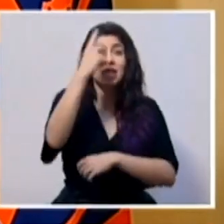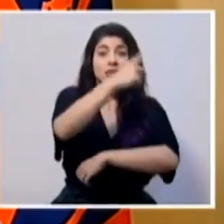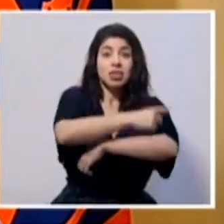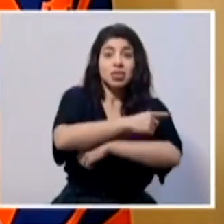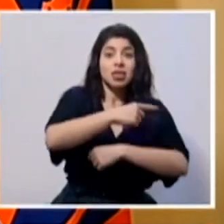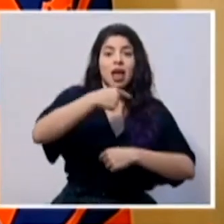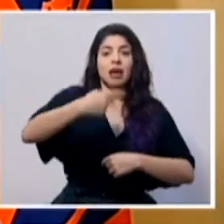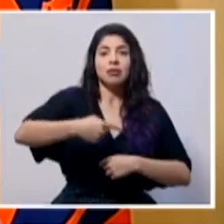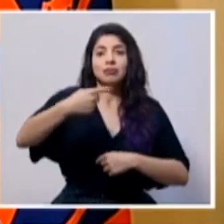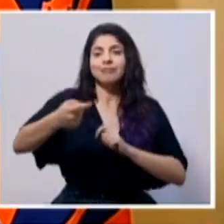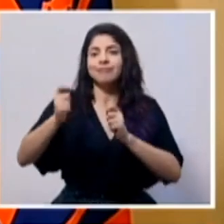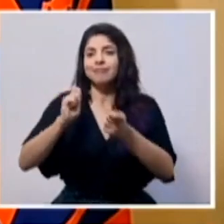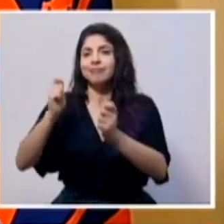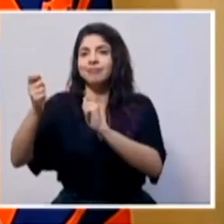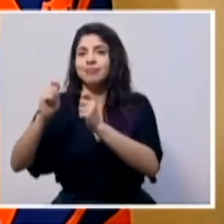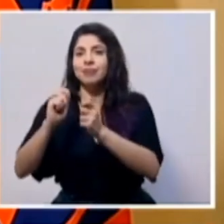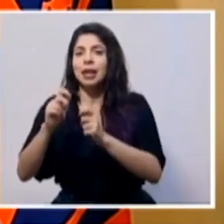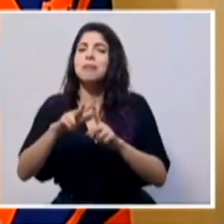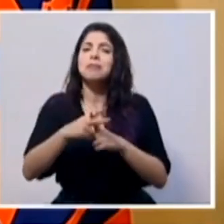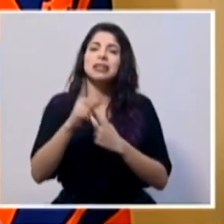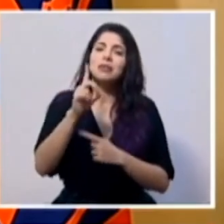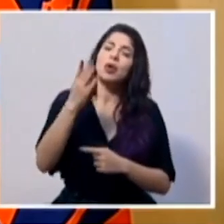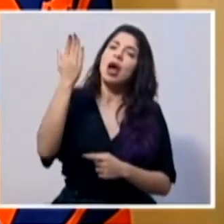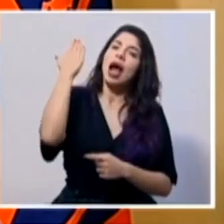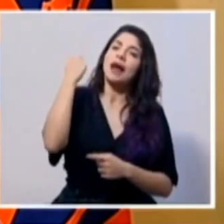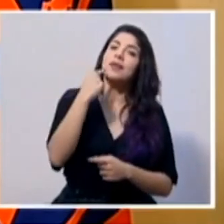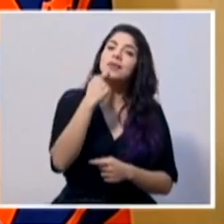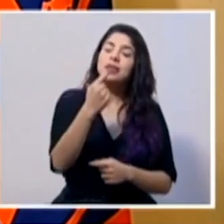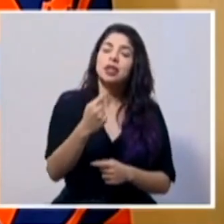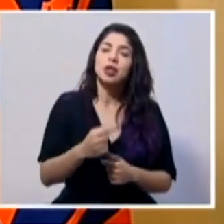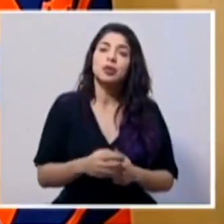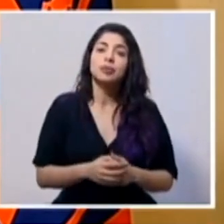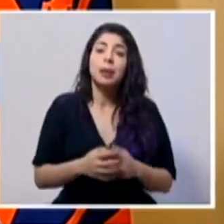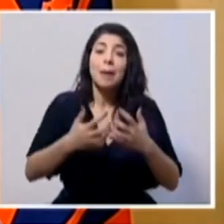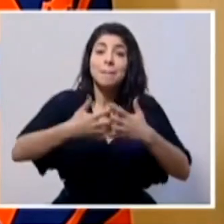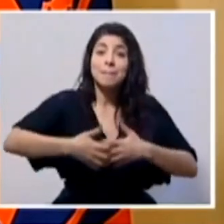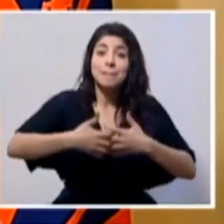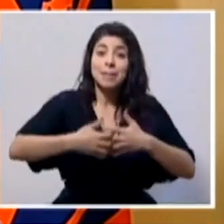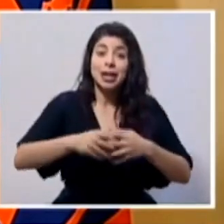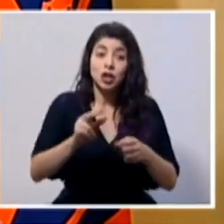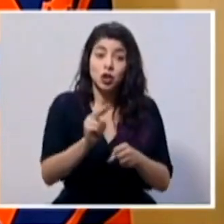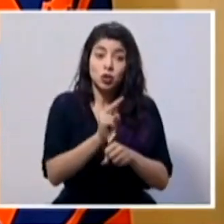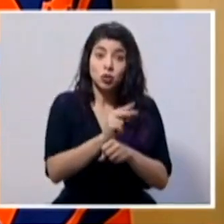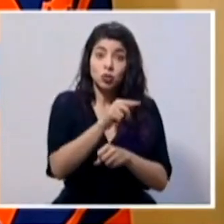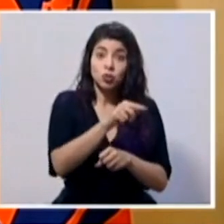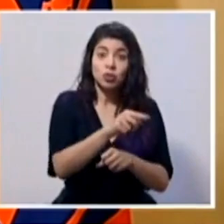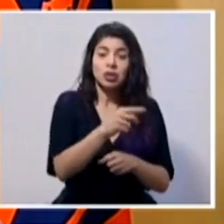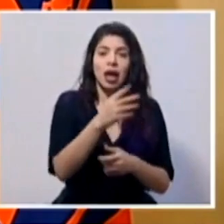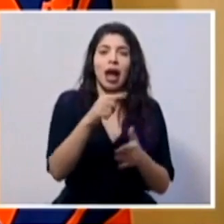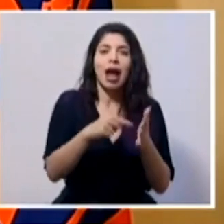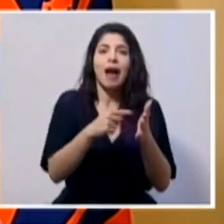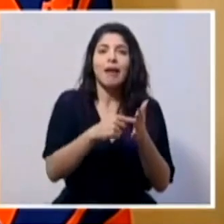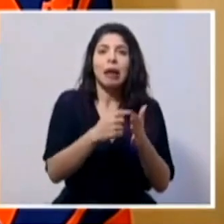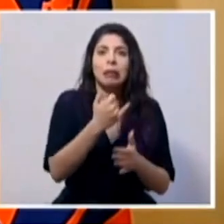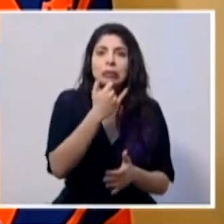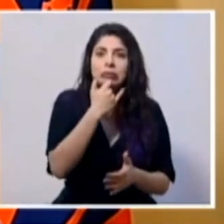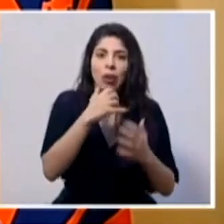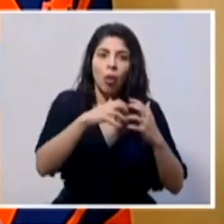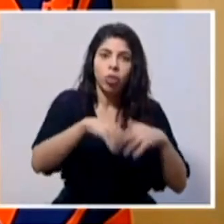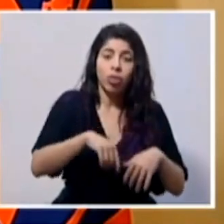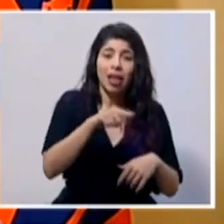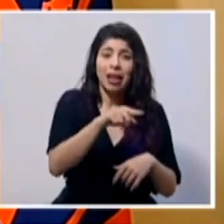porque, como habíamos dicho al inicio, bueno, no al inicio, en otros días, las máquinas que se utilizan han fallado en algunos momentos, están